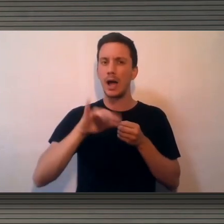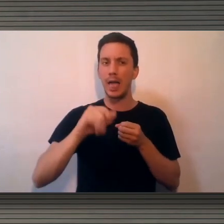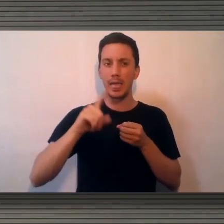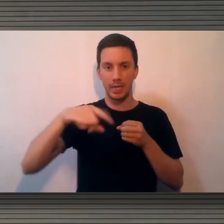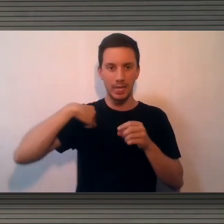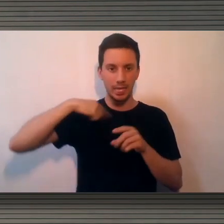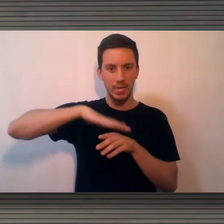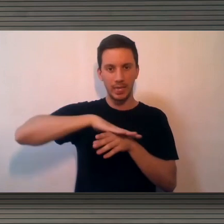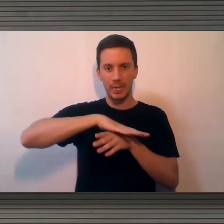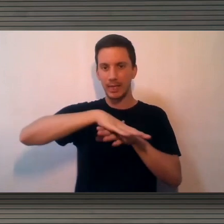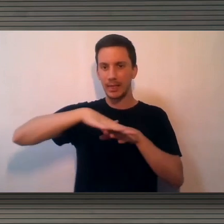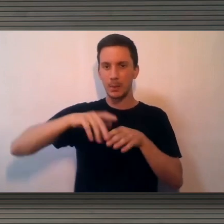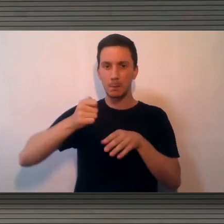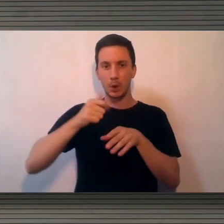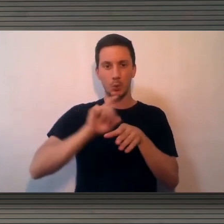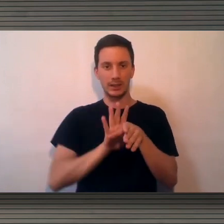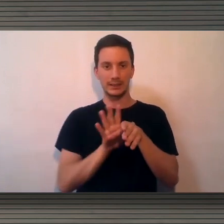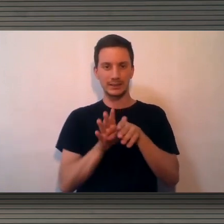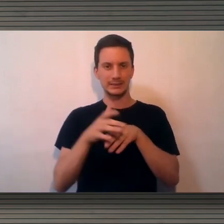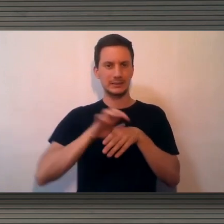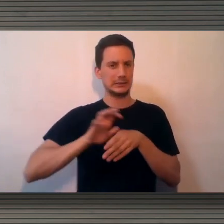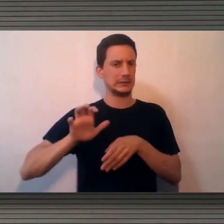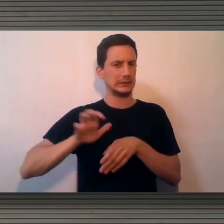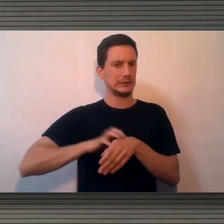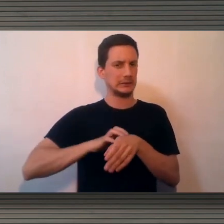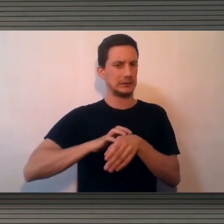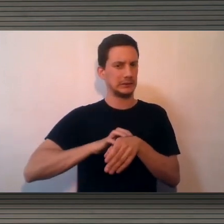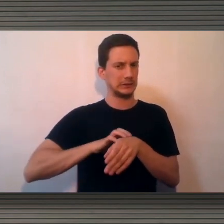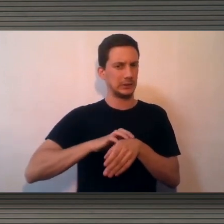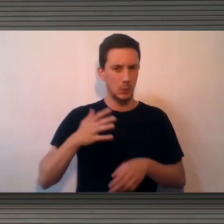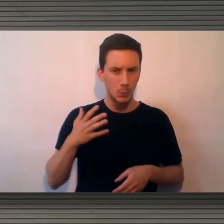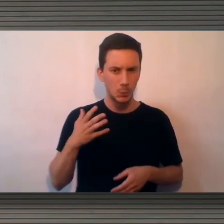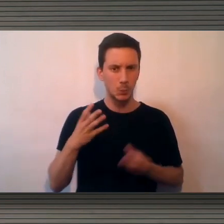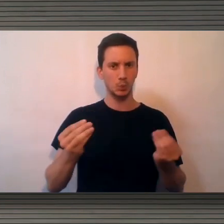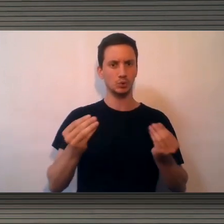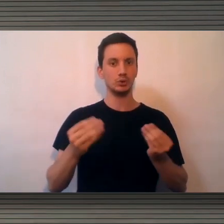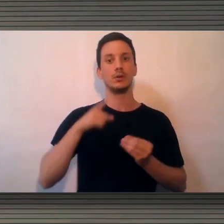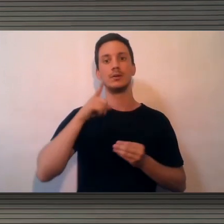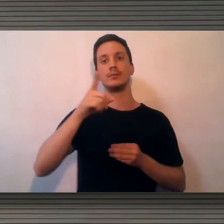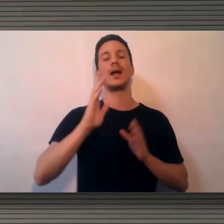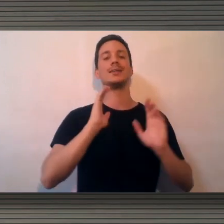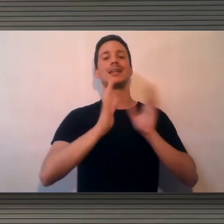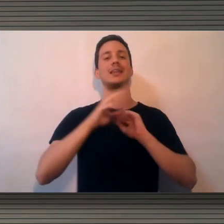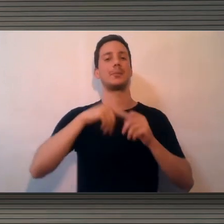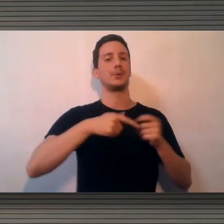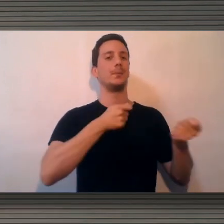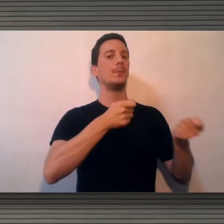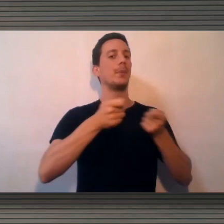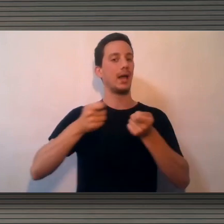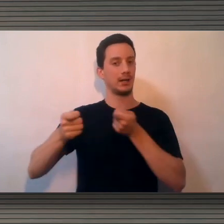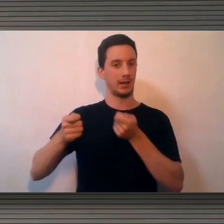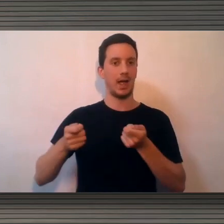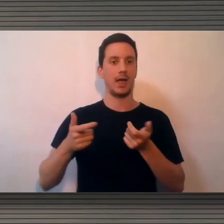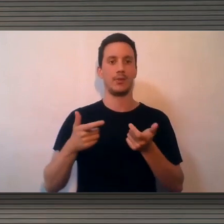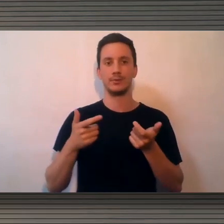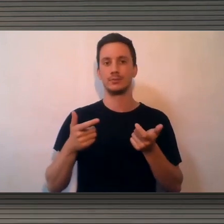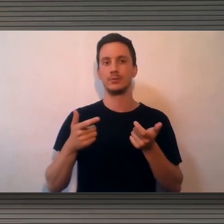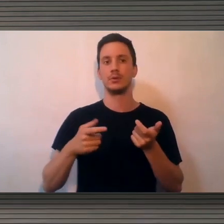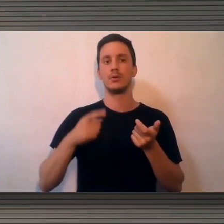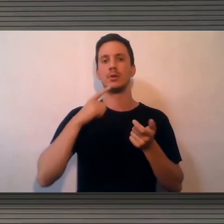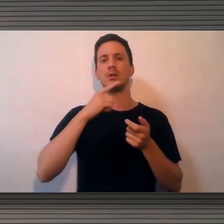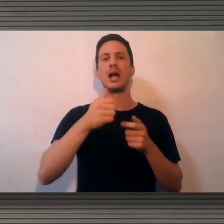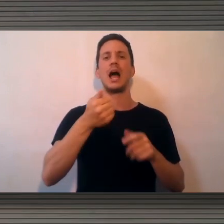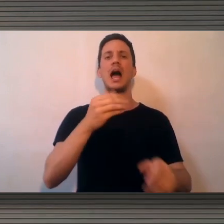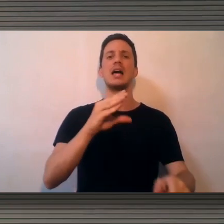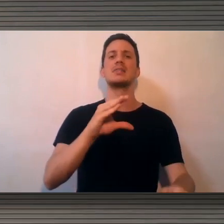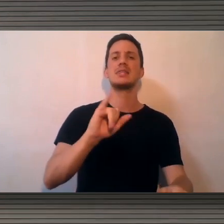alrededor, hacen como un racimo que pica mucho. Entonces, hay tratamientos en el mercado, pues claro, hay el